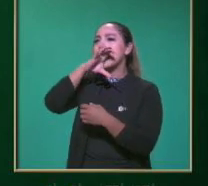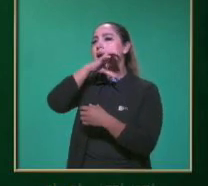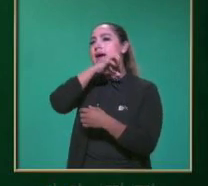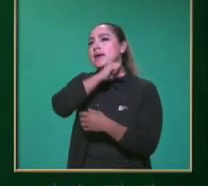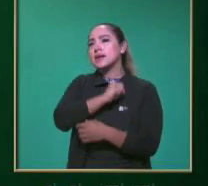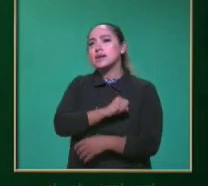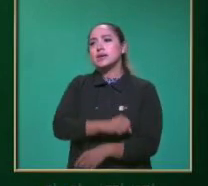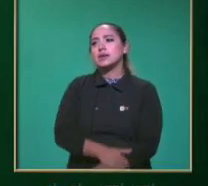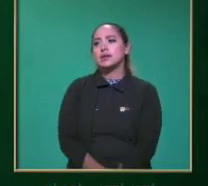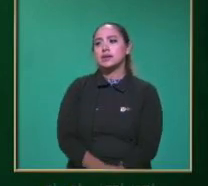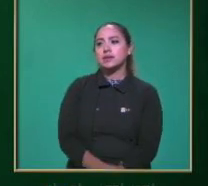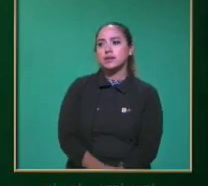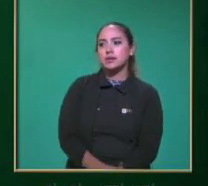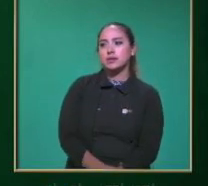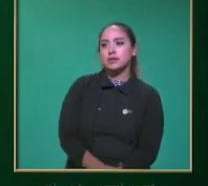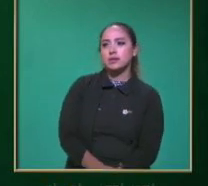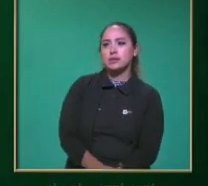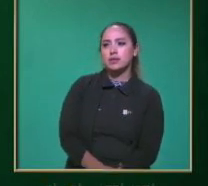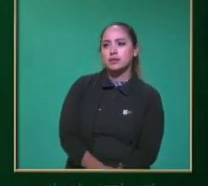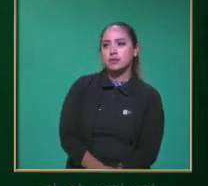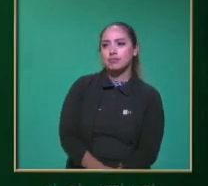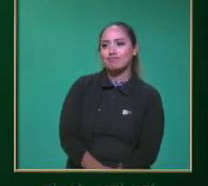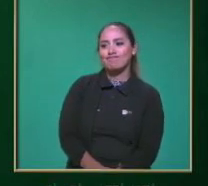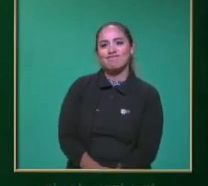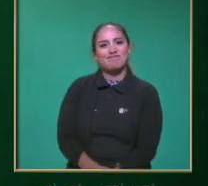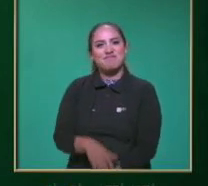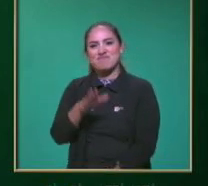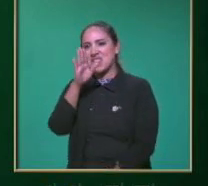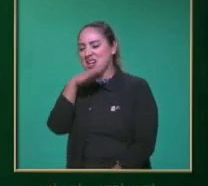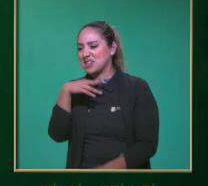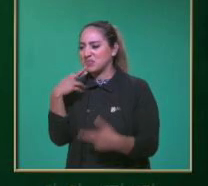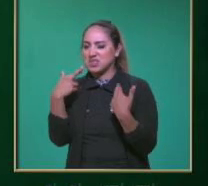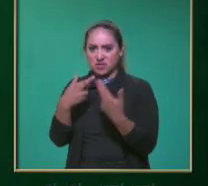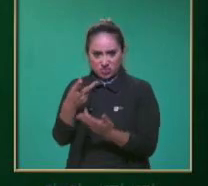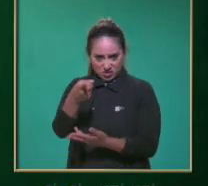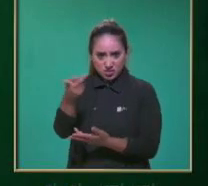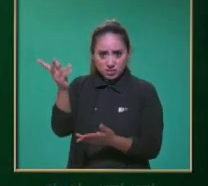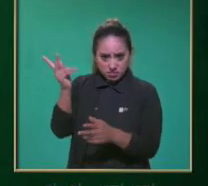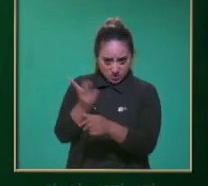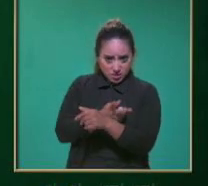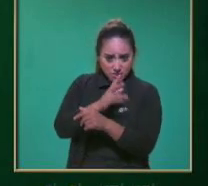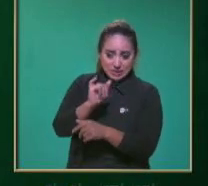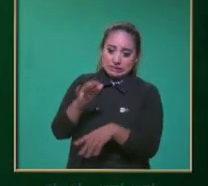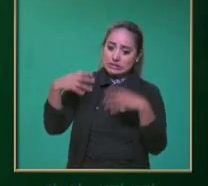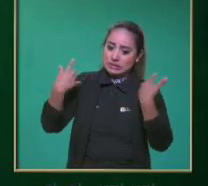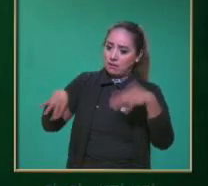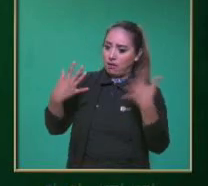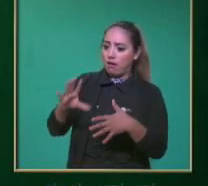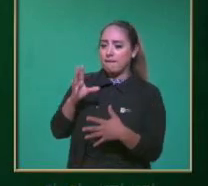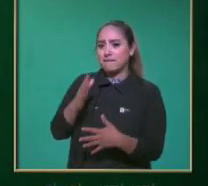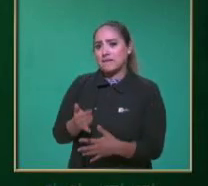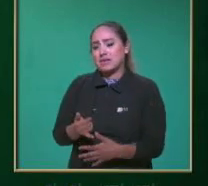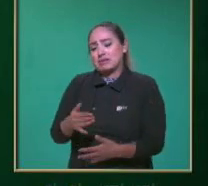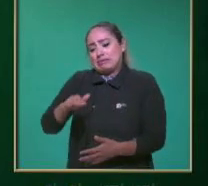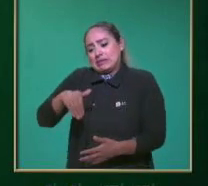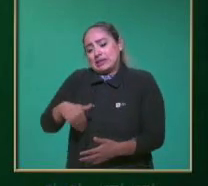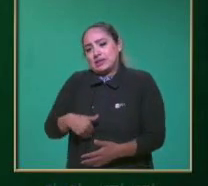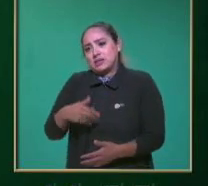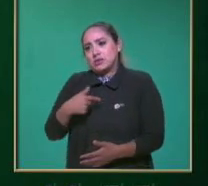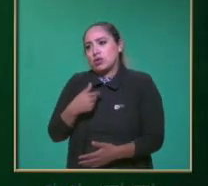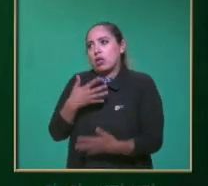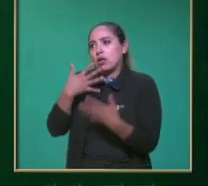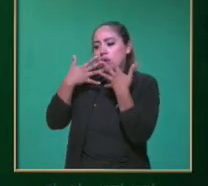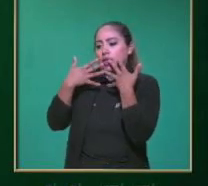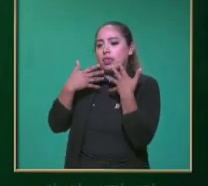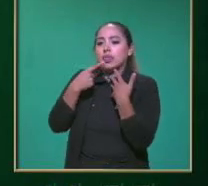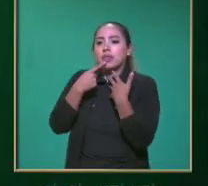¿eso qué es, correcto o incorrecto? Incorrecto. ¿Les ha pasado, niños? Hoy sí, a veces me por accidente me quemo y todo el